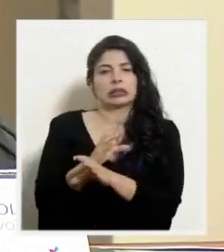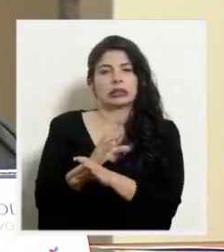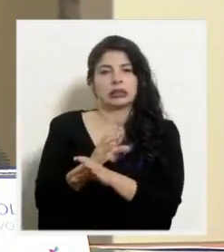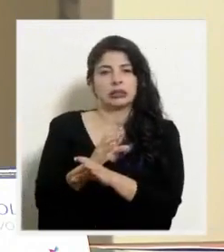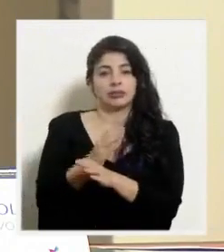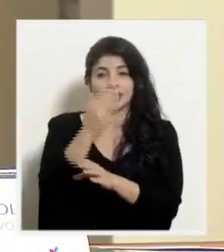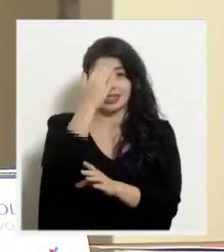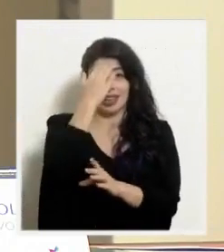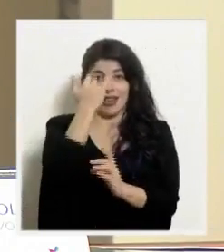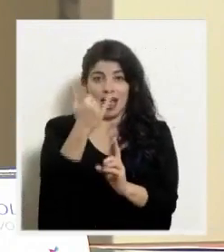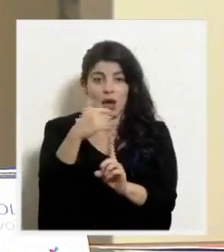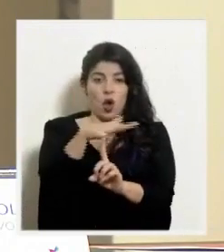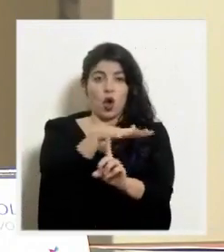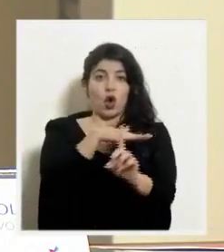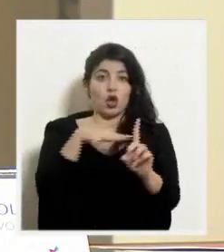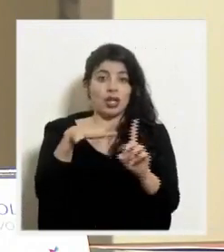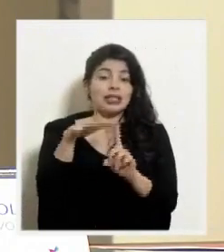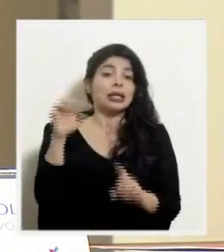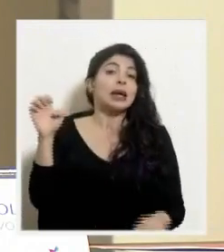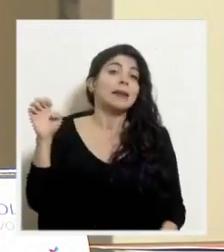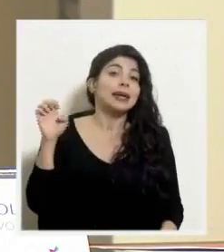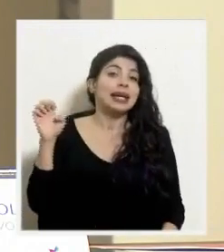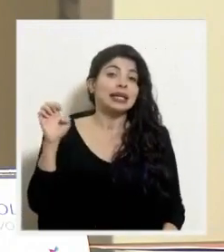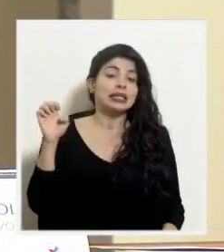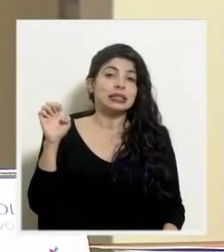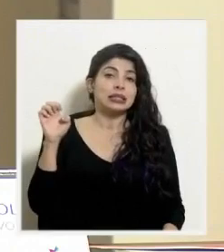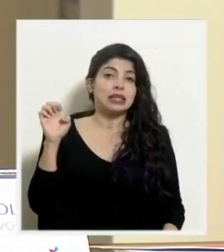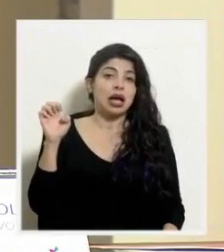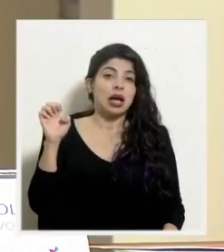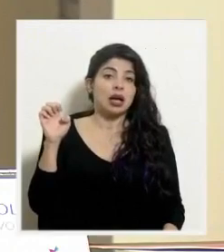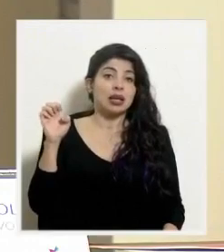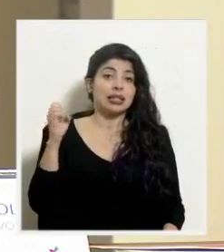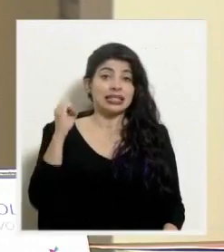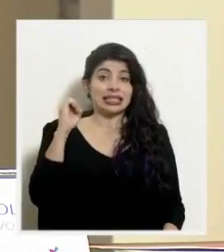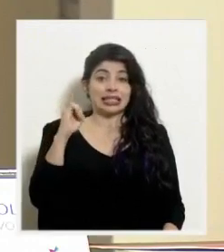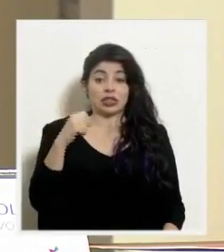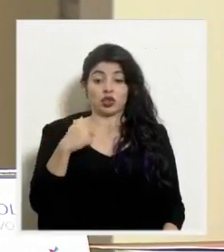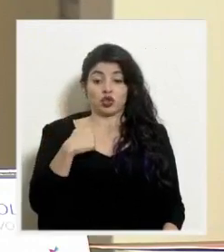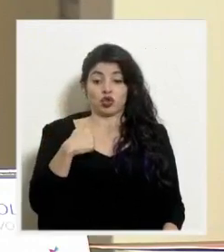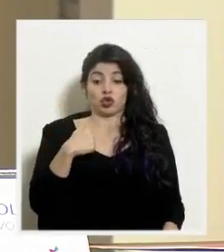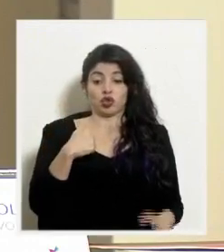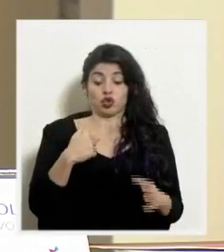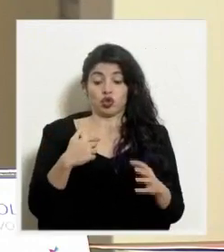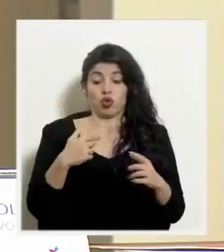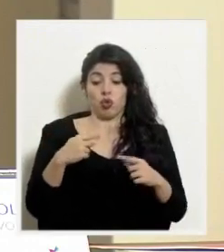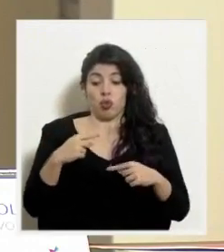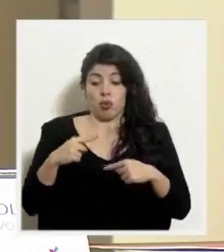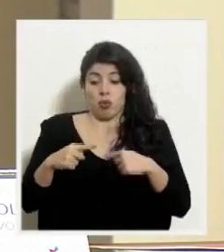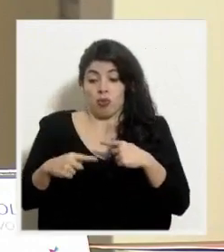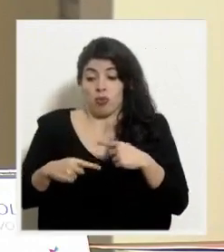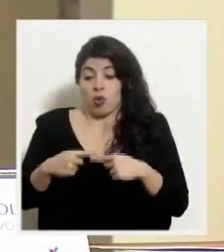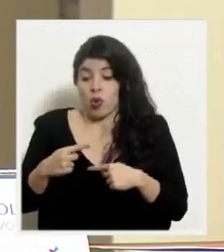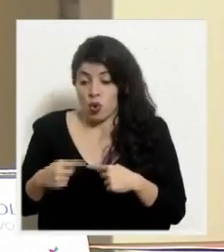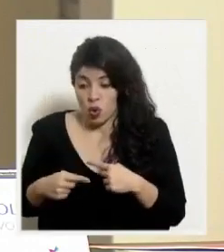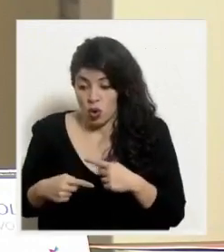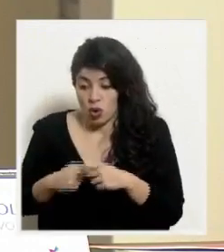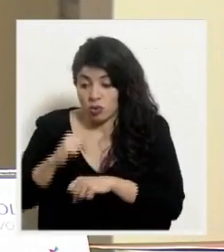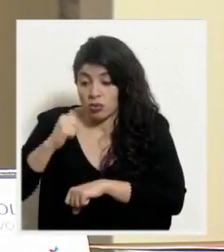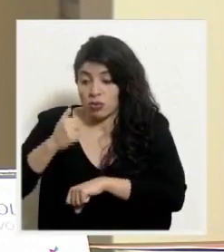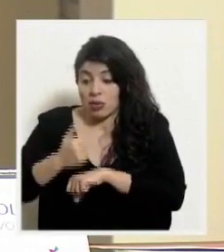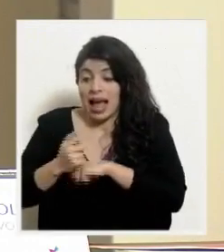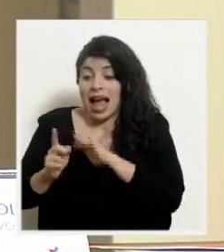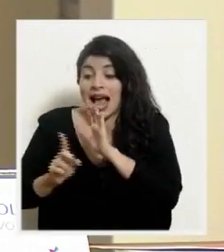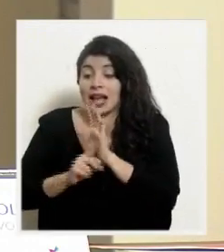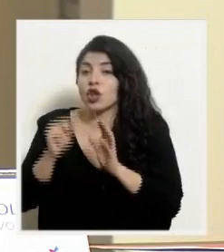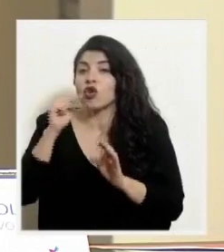que en un contexto de emergencia, si vamos a avanzar a un estado de alerta